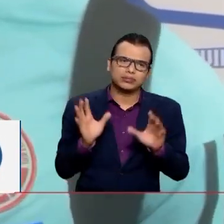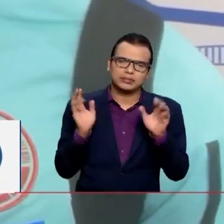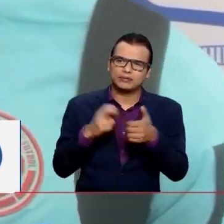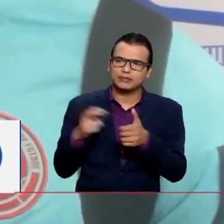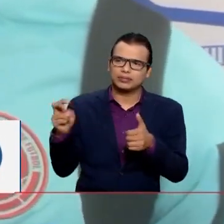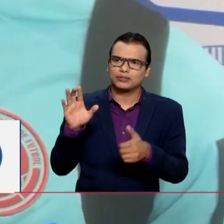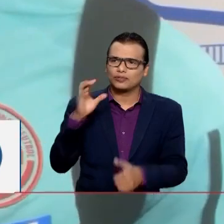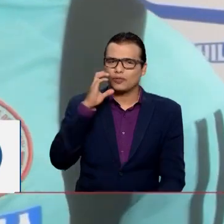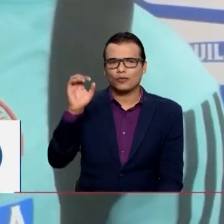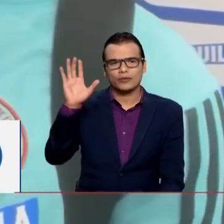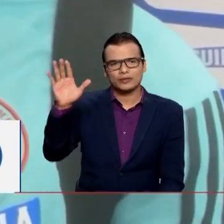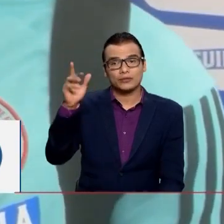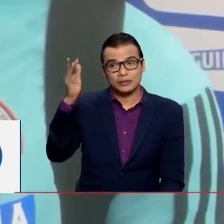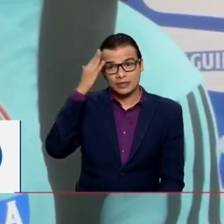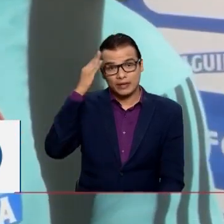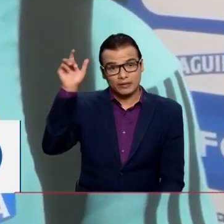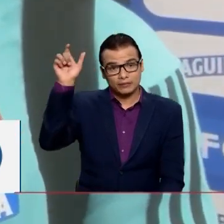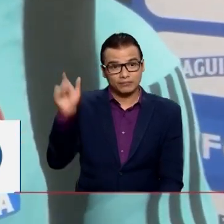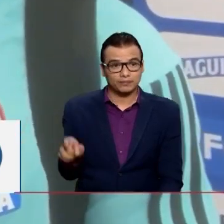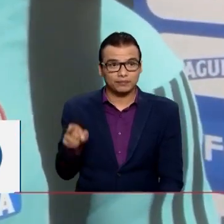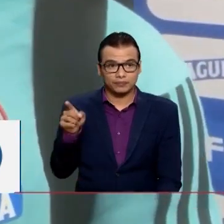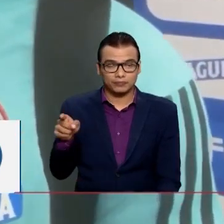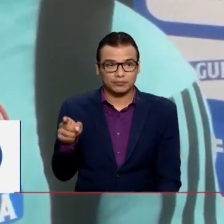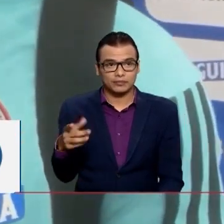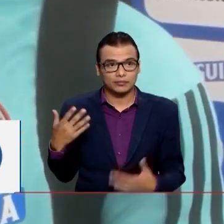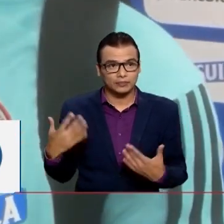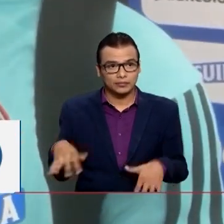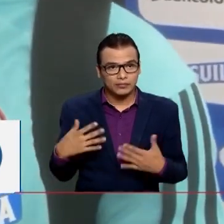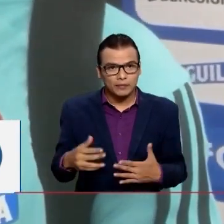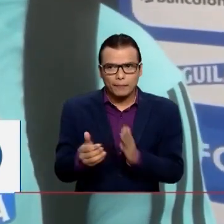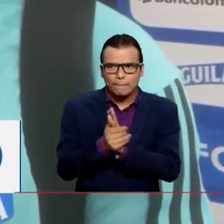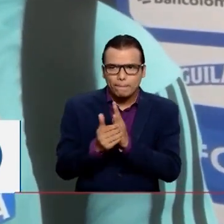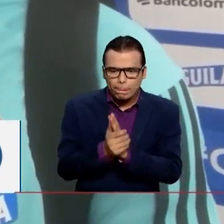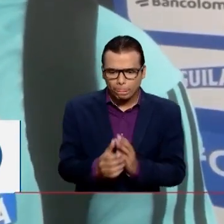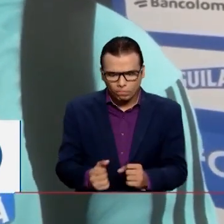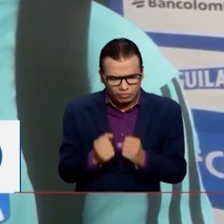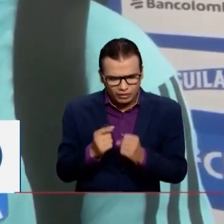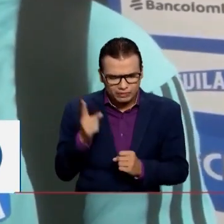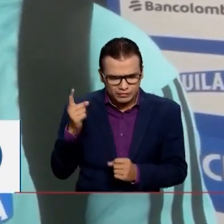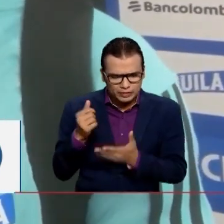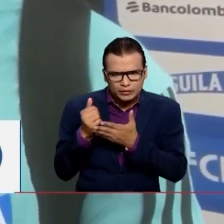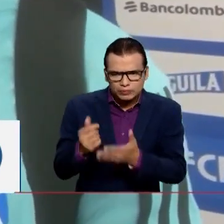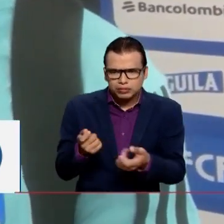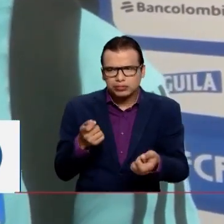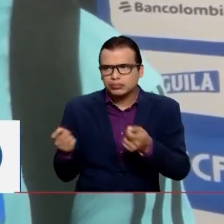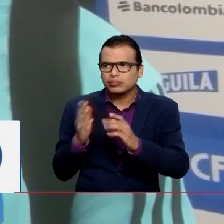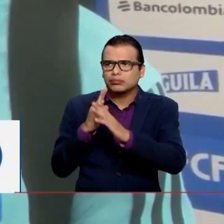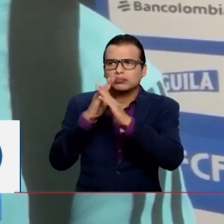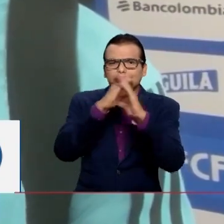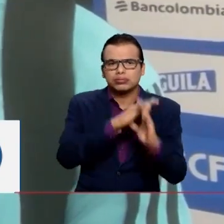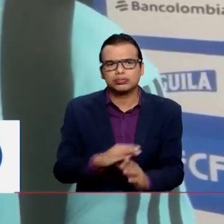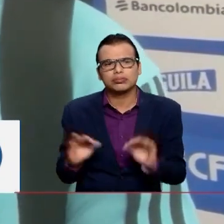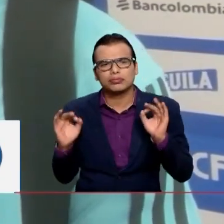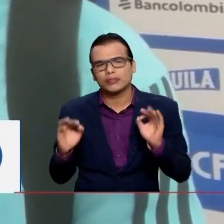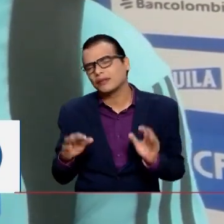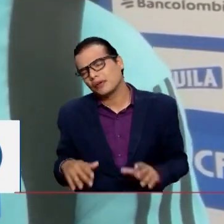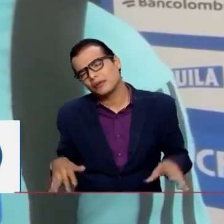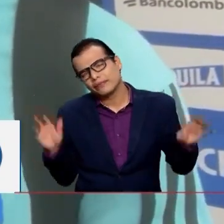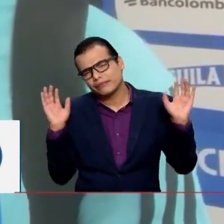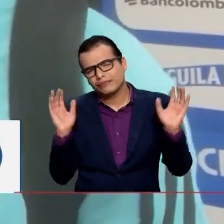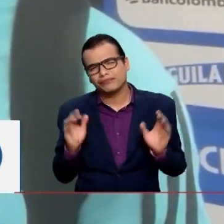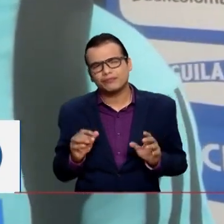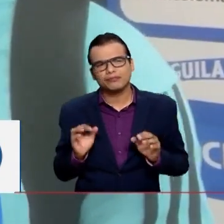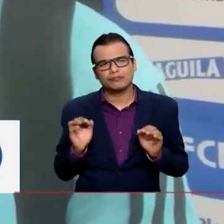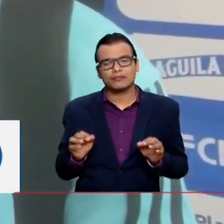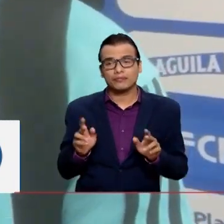Camilo un jugador que que tiene mucha capacidad que nos da bastante seguridad los